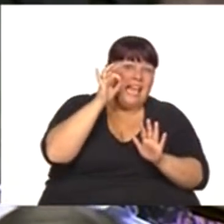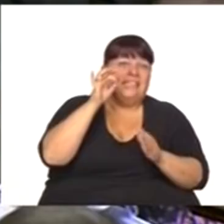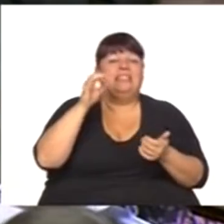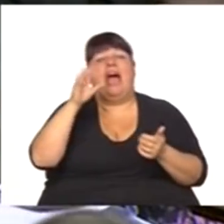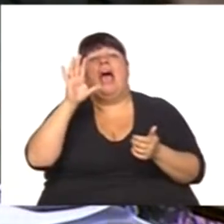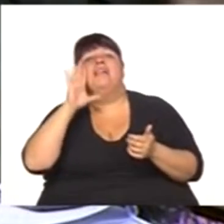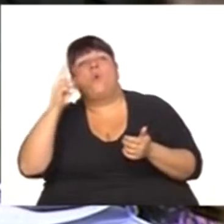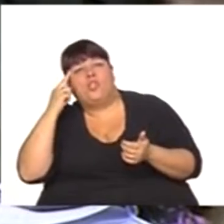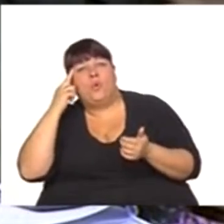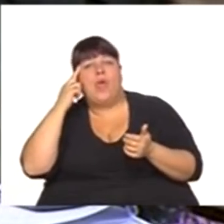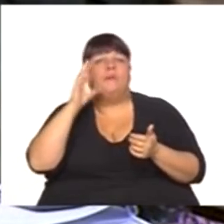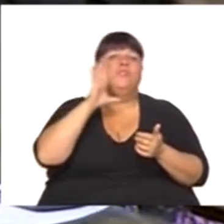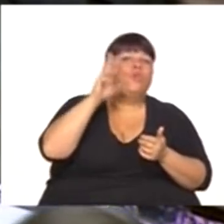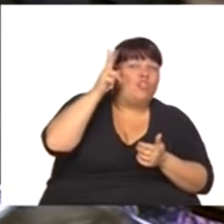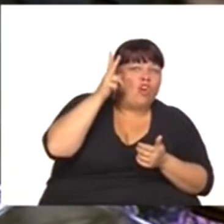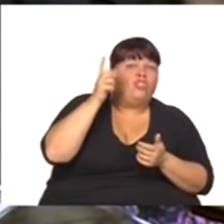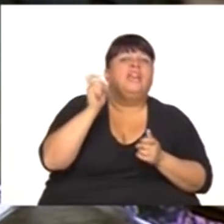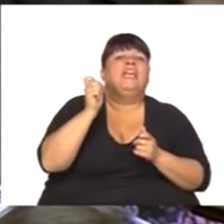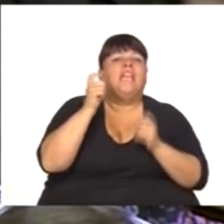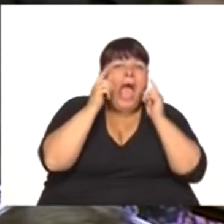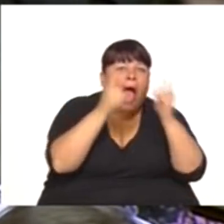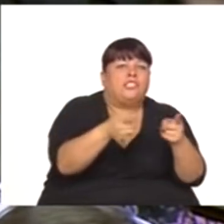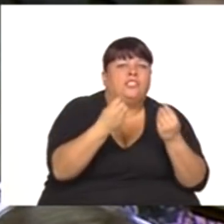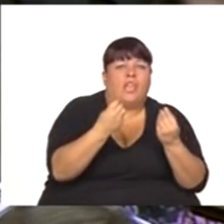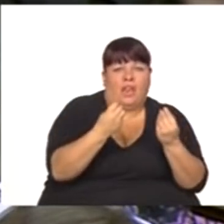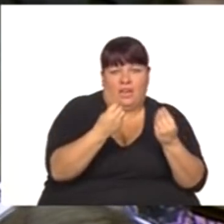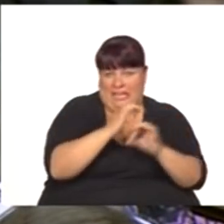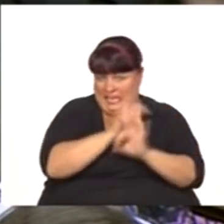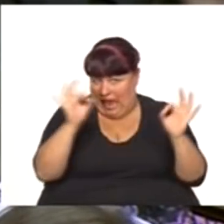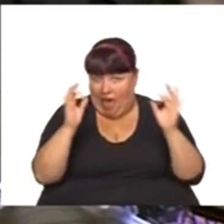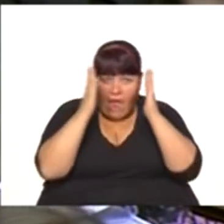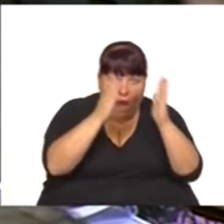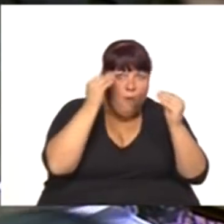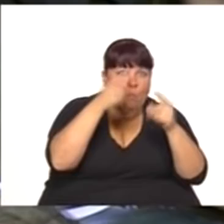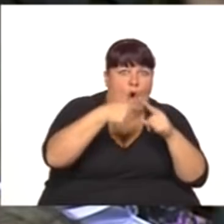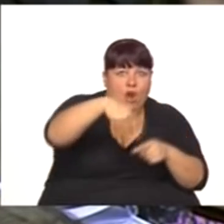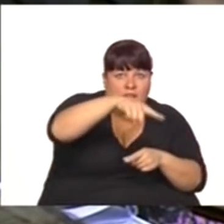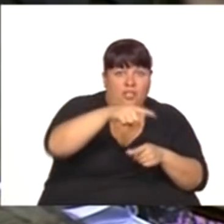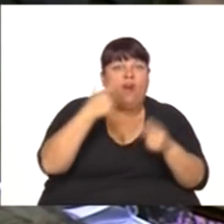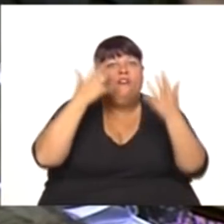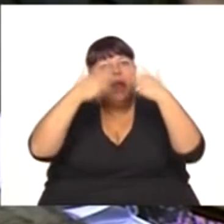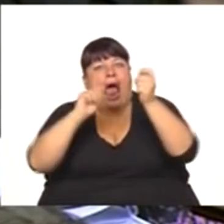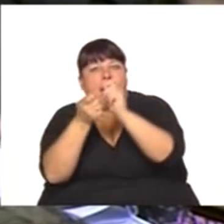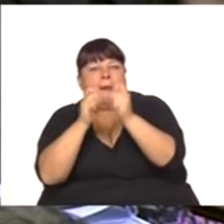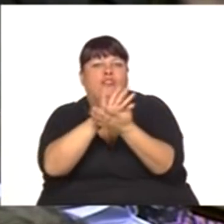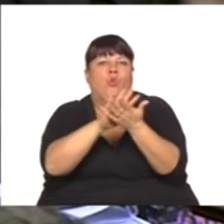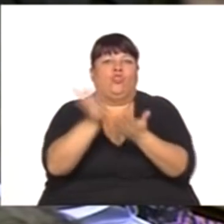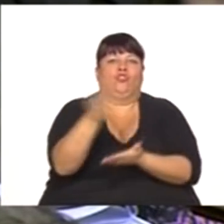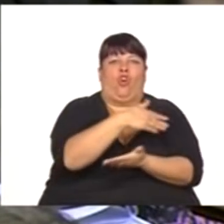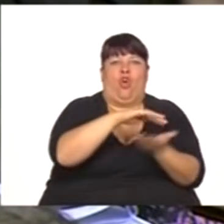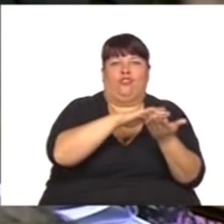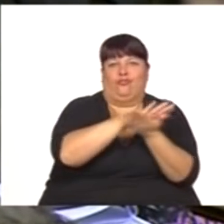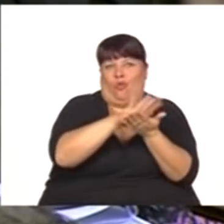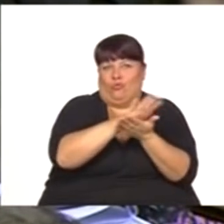de 59, y a los de 58, ¿quién se ocupó de esos? Nadie se ocupó de tocar el sistema para resolver los